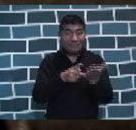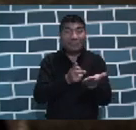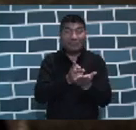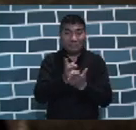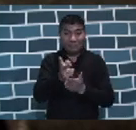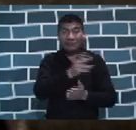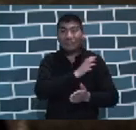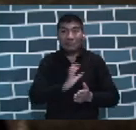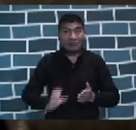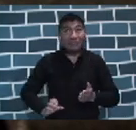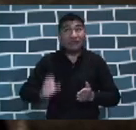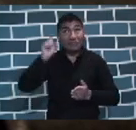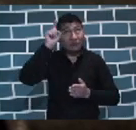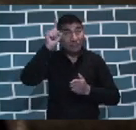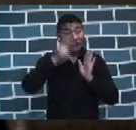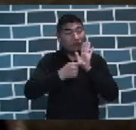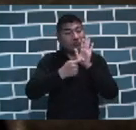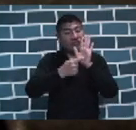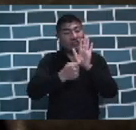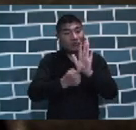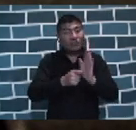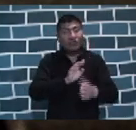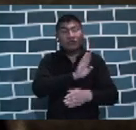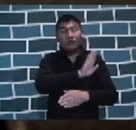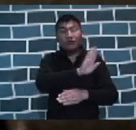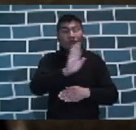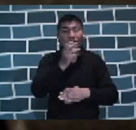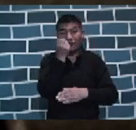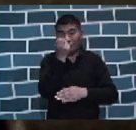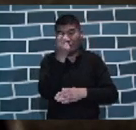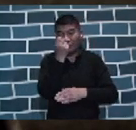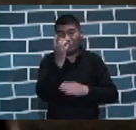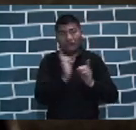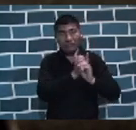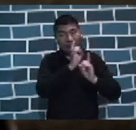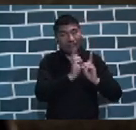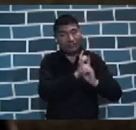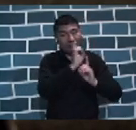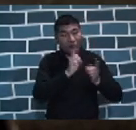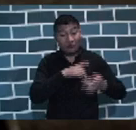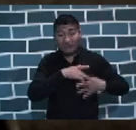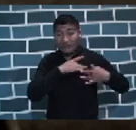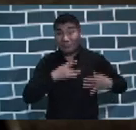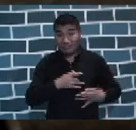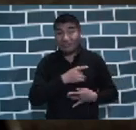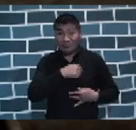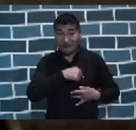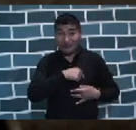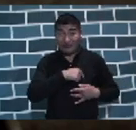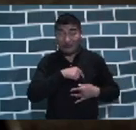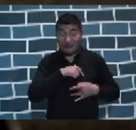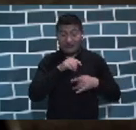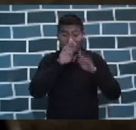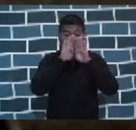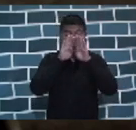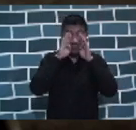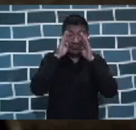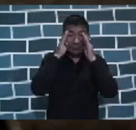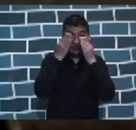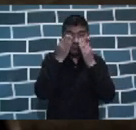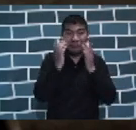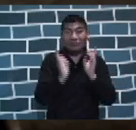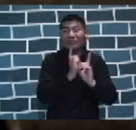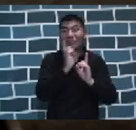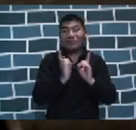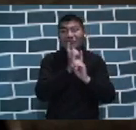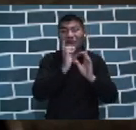cristo ha ido revelando a sus discípulos en el corazón va descubriendo el discípulo